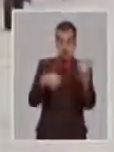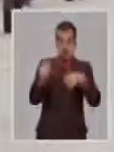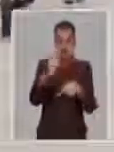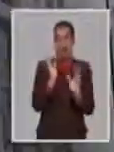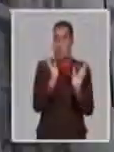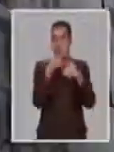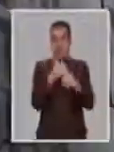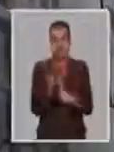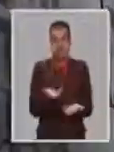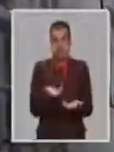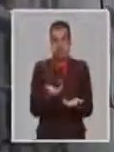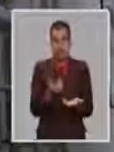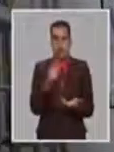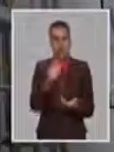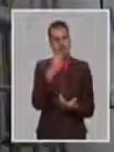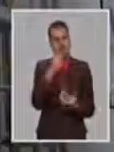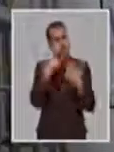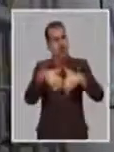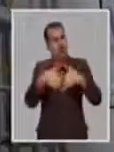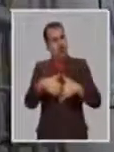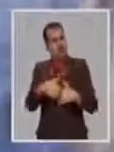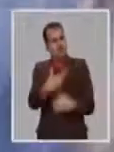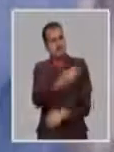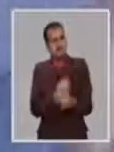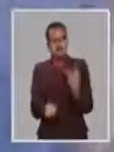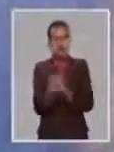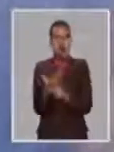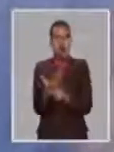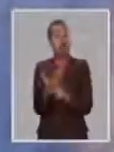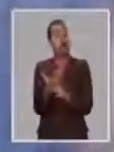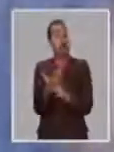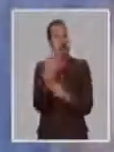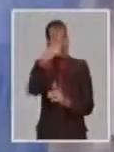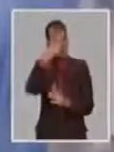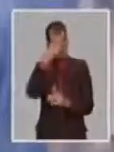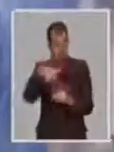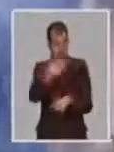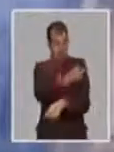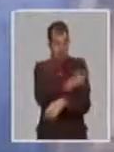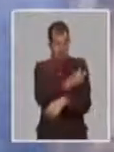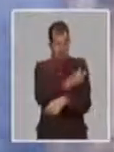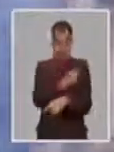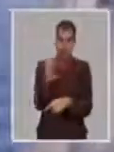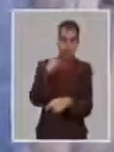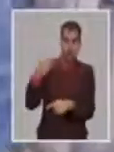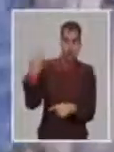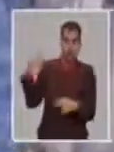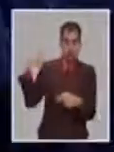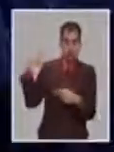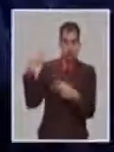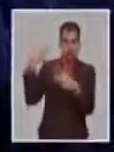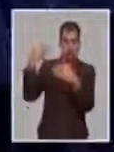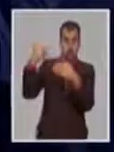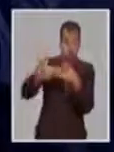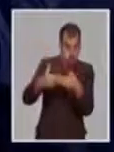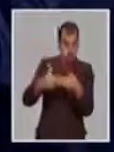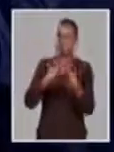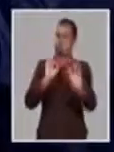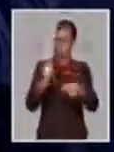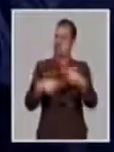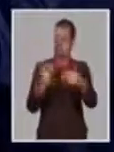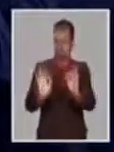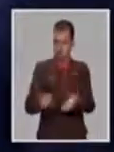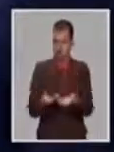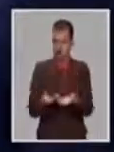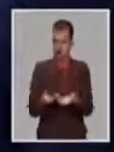y antibióticos pueda crear una vacuna, pero Cuba ha producido sus propias vacunas décadas atrás. Científicos cubanos dicen